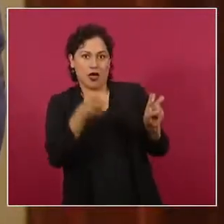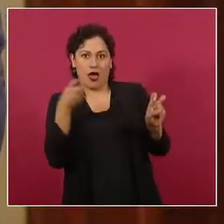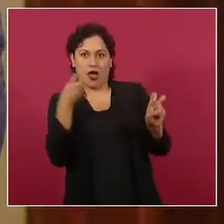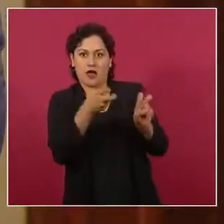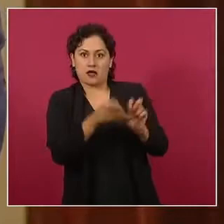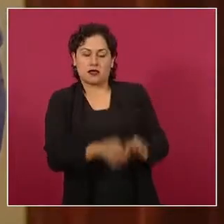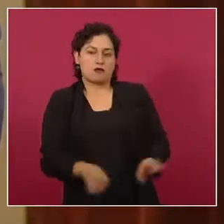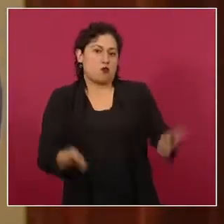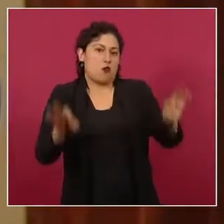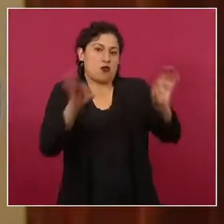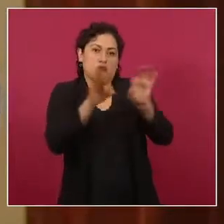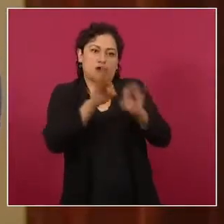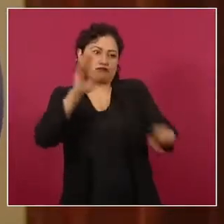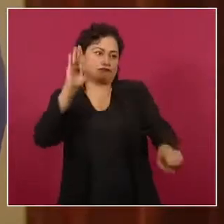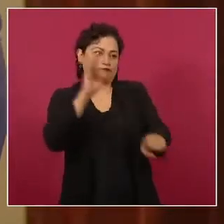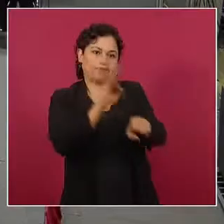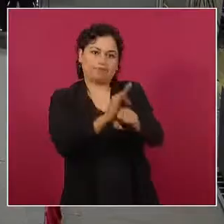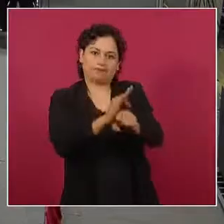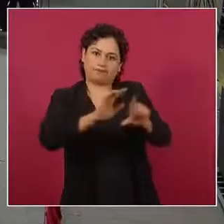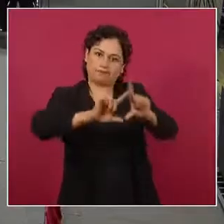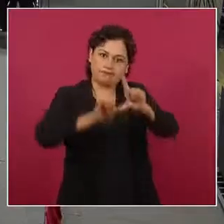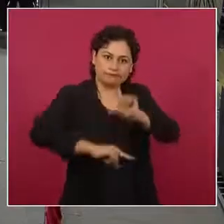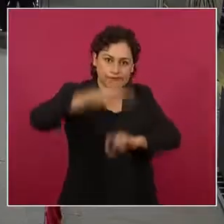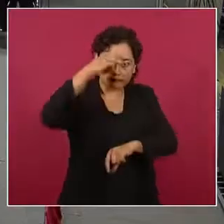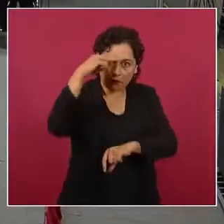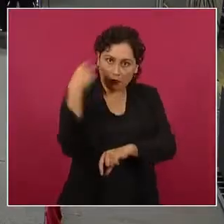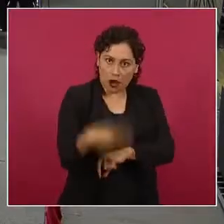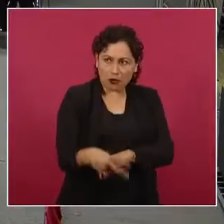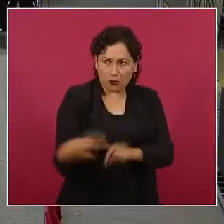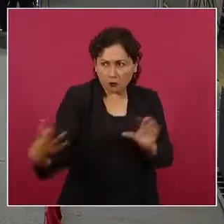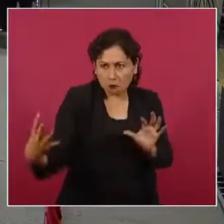interés de la nación. Sí.